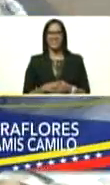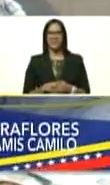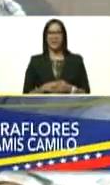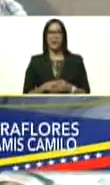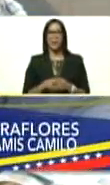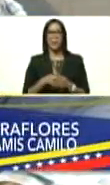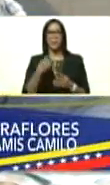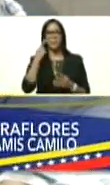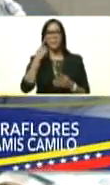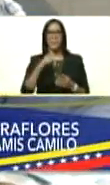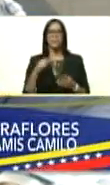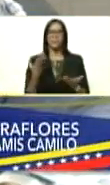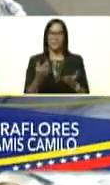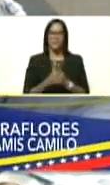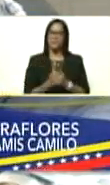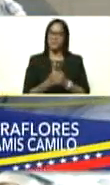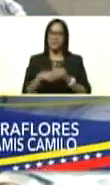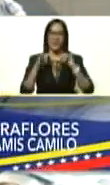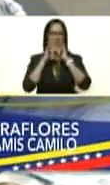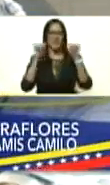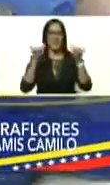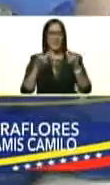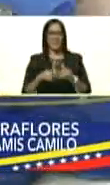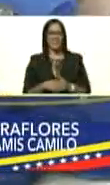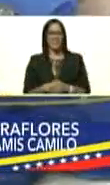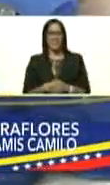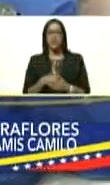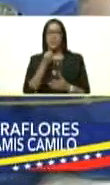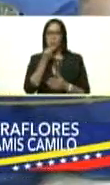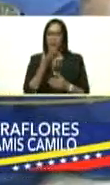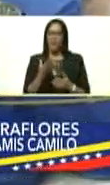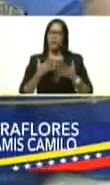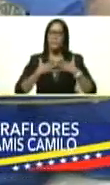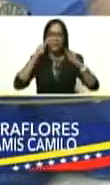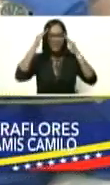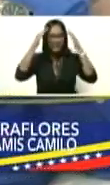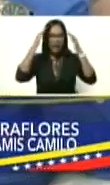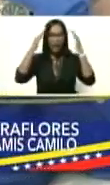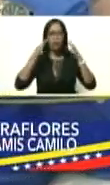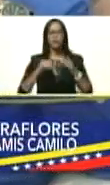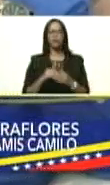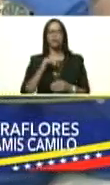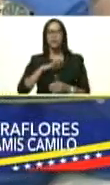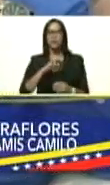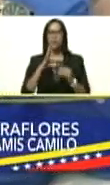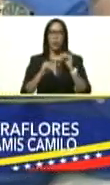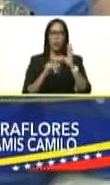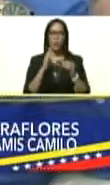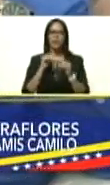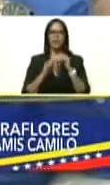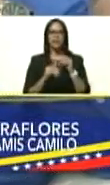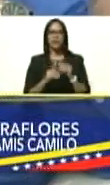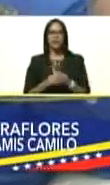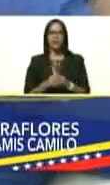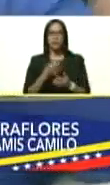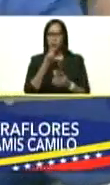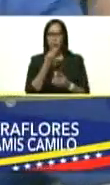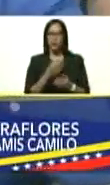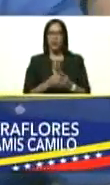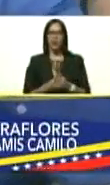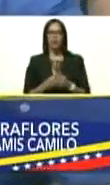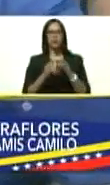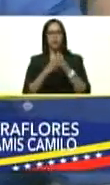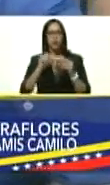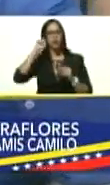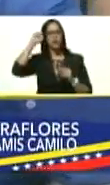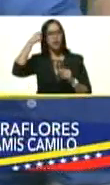Para que pegue, ¿verdad? Bueno, mi saludo, estuvimos conversando, bueno, todo recordando